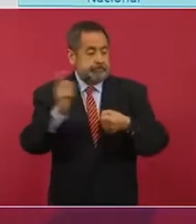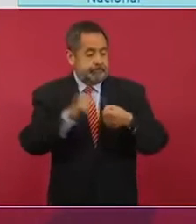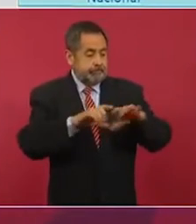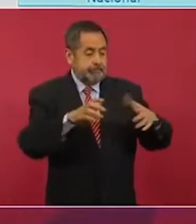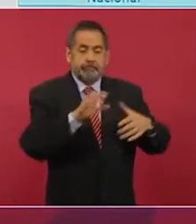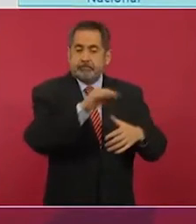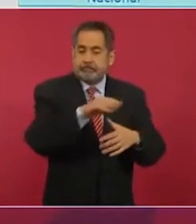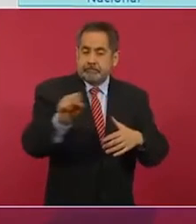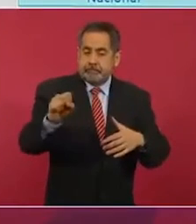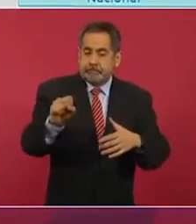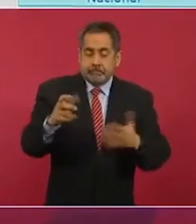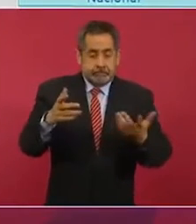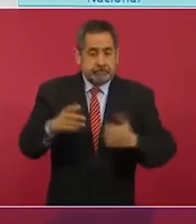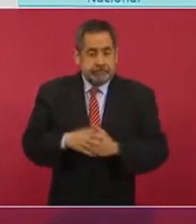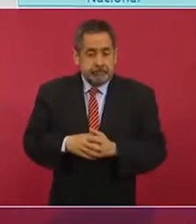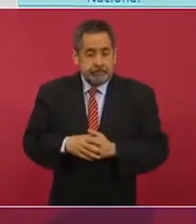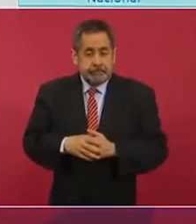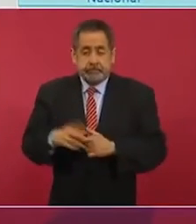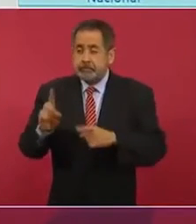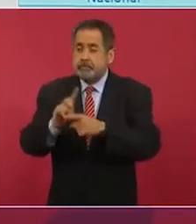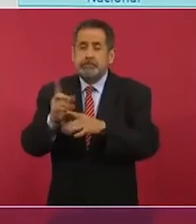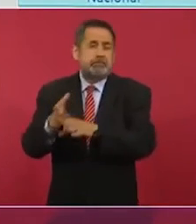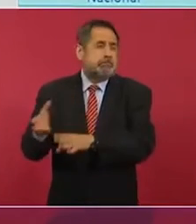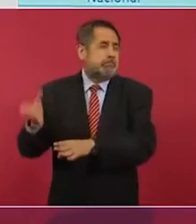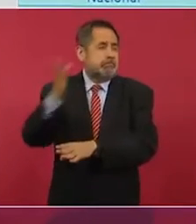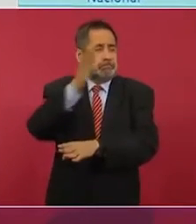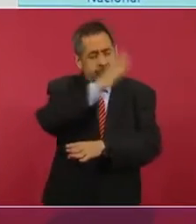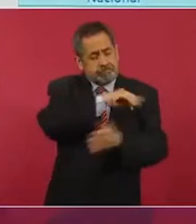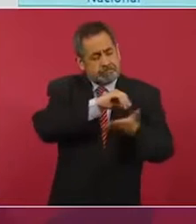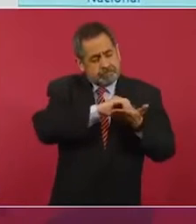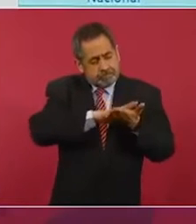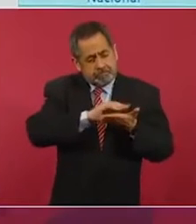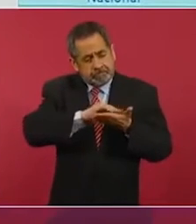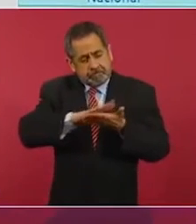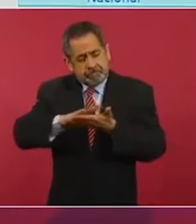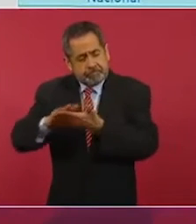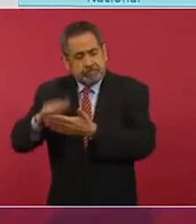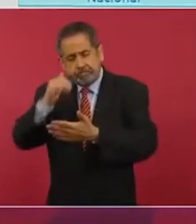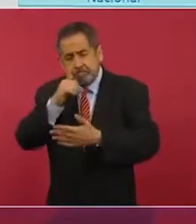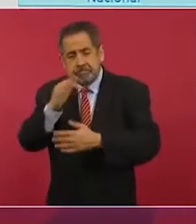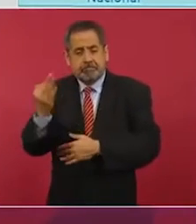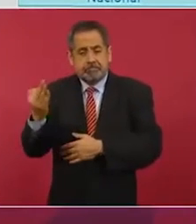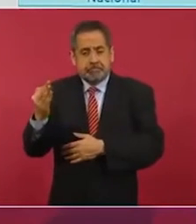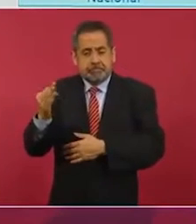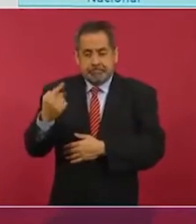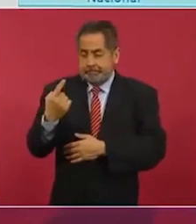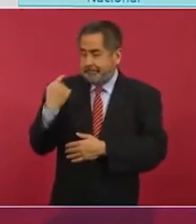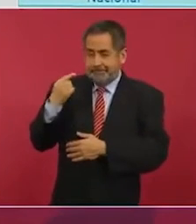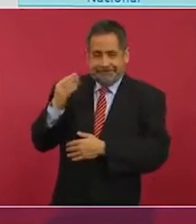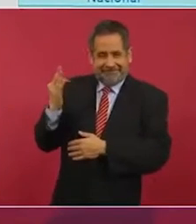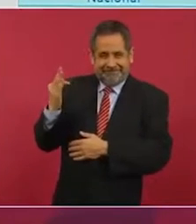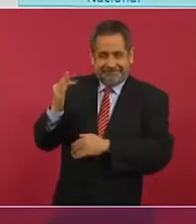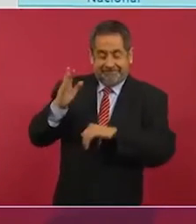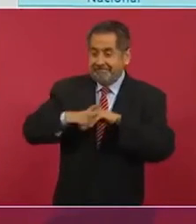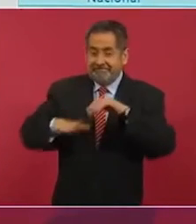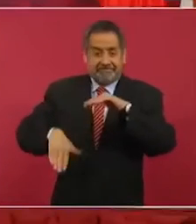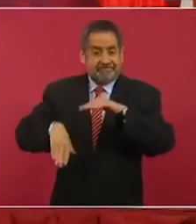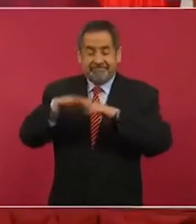Febrero, desde que se tienen datos, es el más alto, el mes pasado,